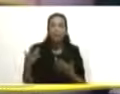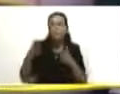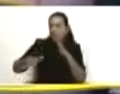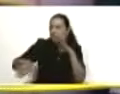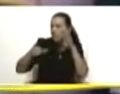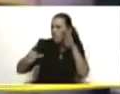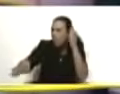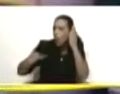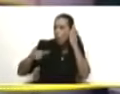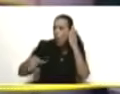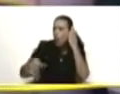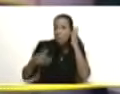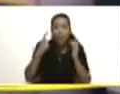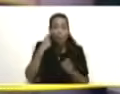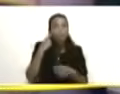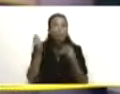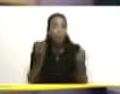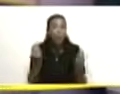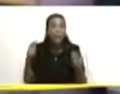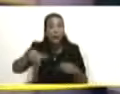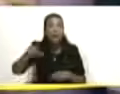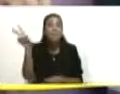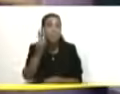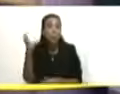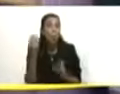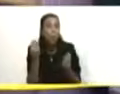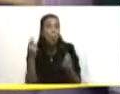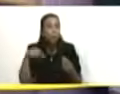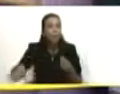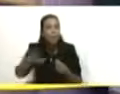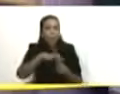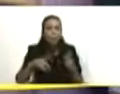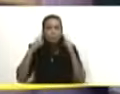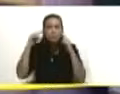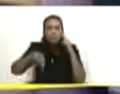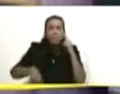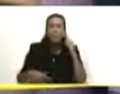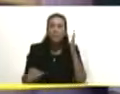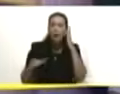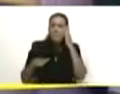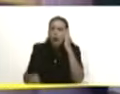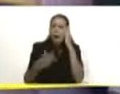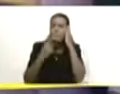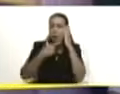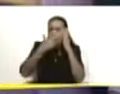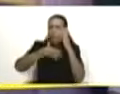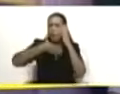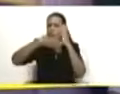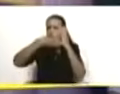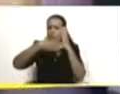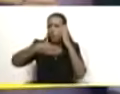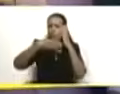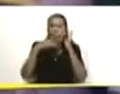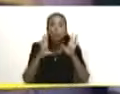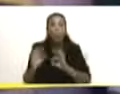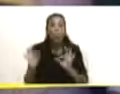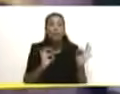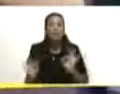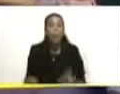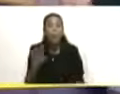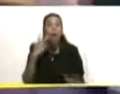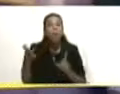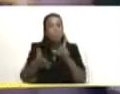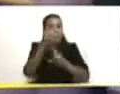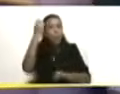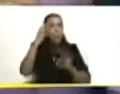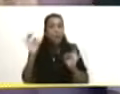freestyle, presidente, porque nos hemos dado cuenta que en Venezuela es uno de los referentes del rap mundial y nosotros tenemos que ir a descubrir